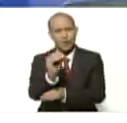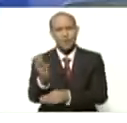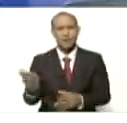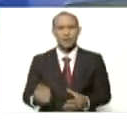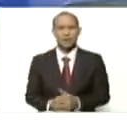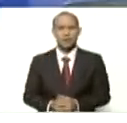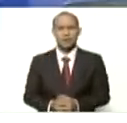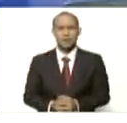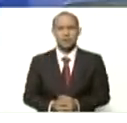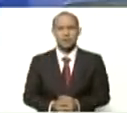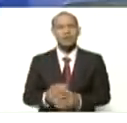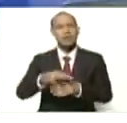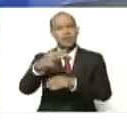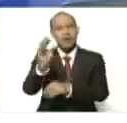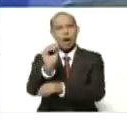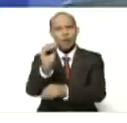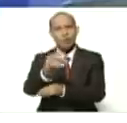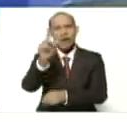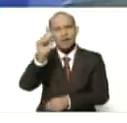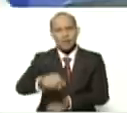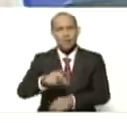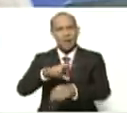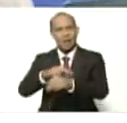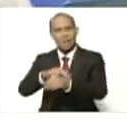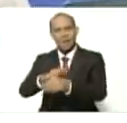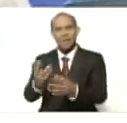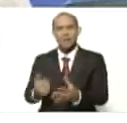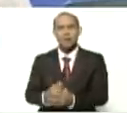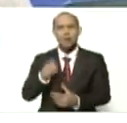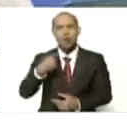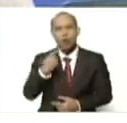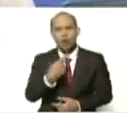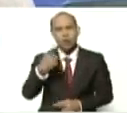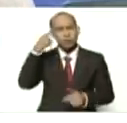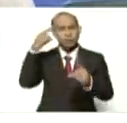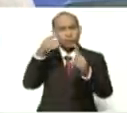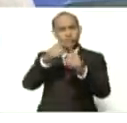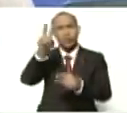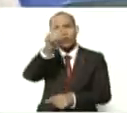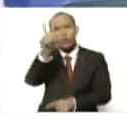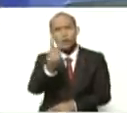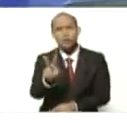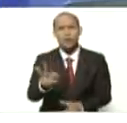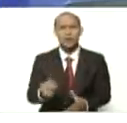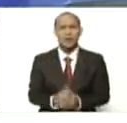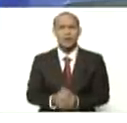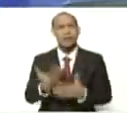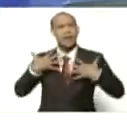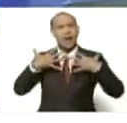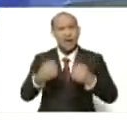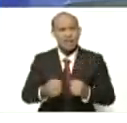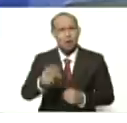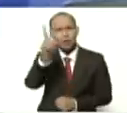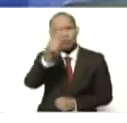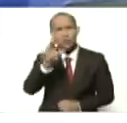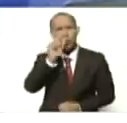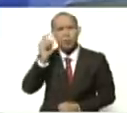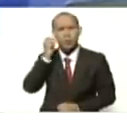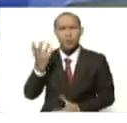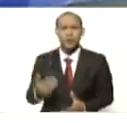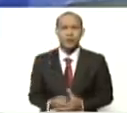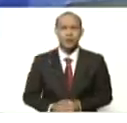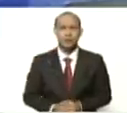y déjate cuidar lo digo por venezuela por la salud de los venezolanos